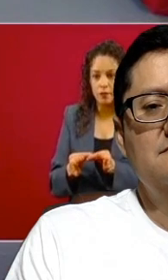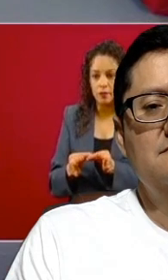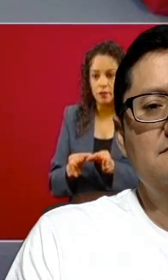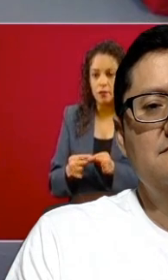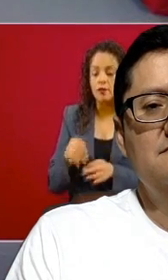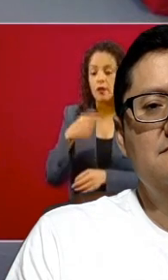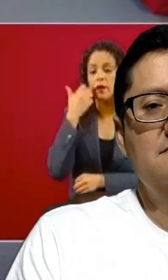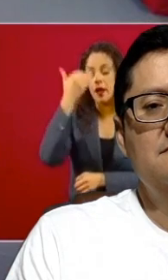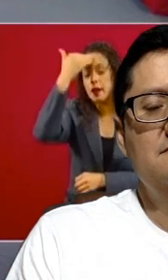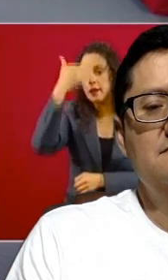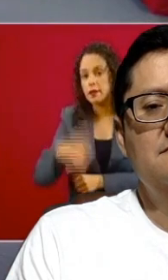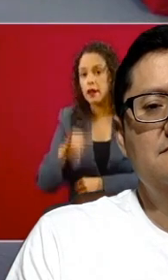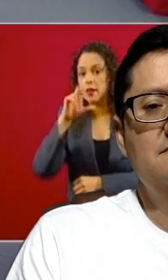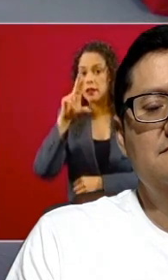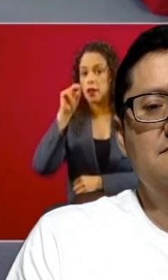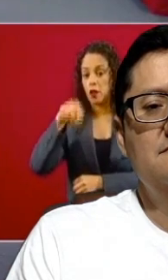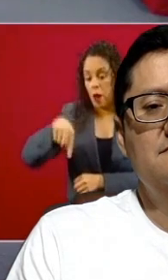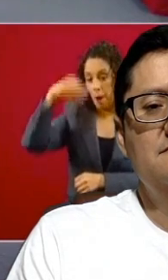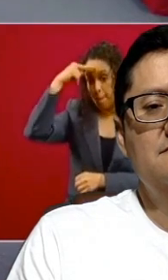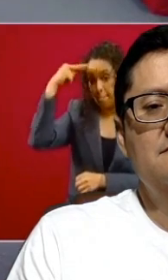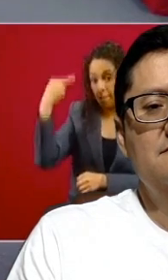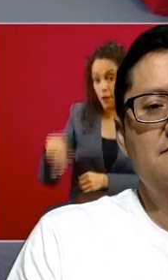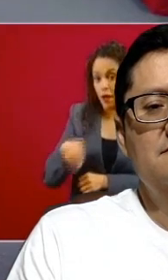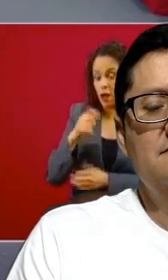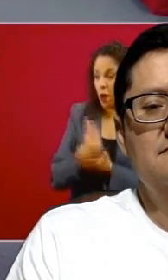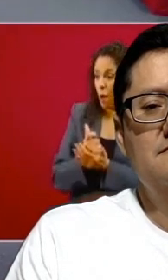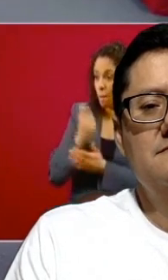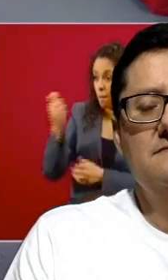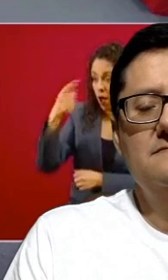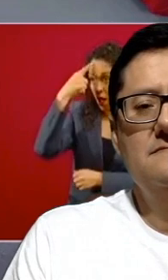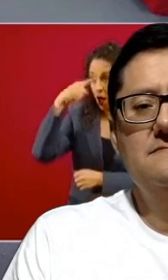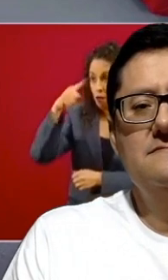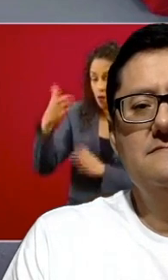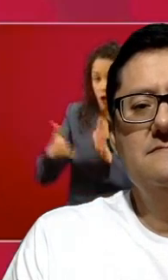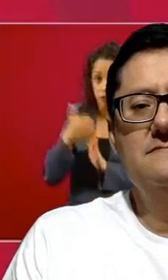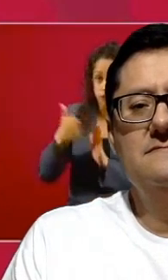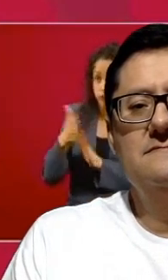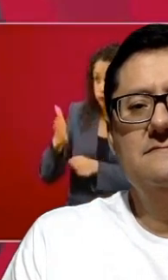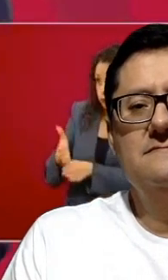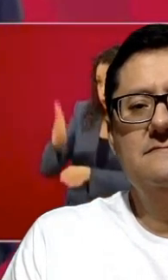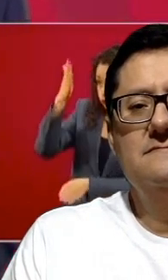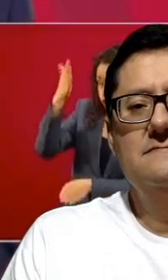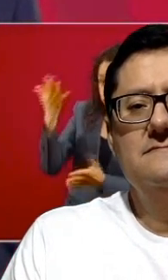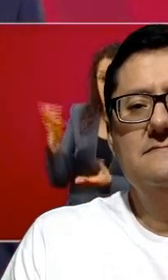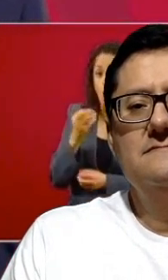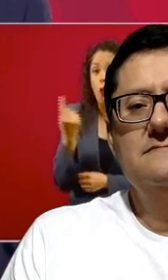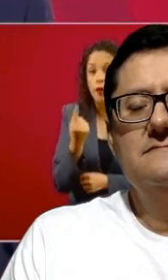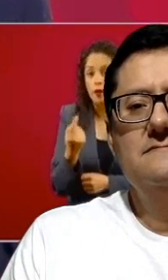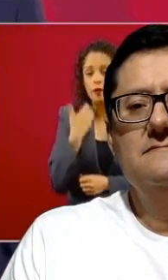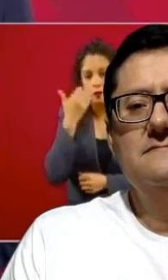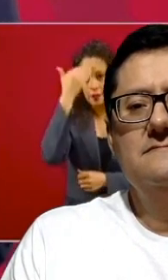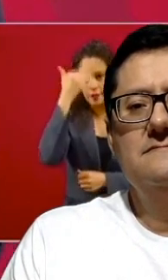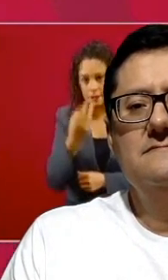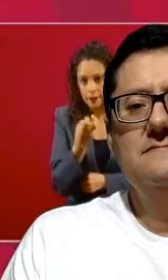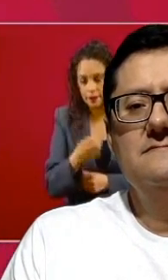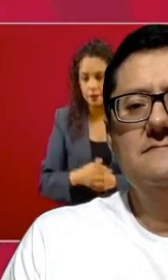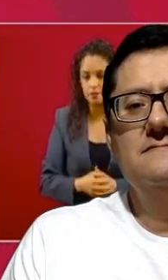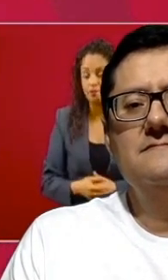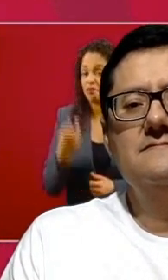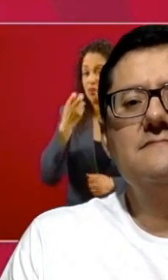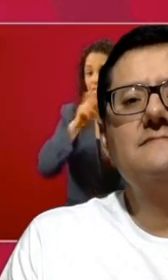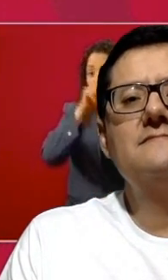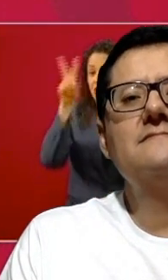presidente. Pues es un tema que no se trató porque